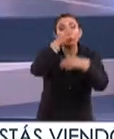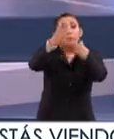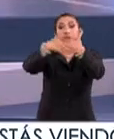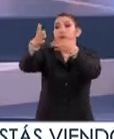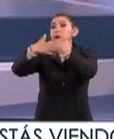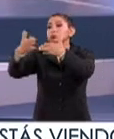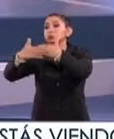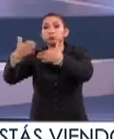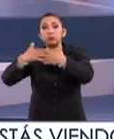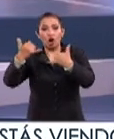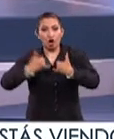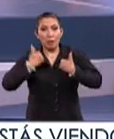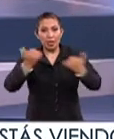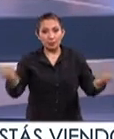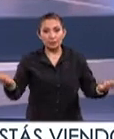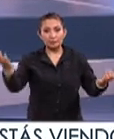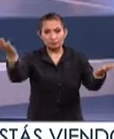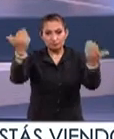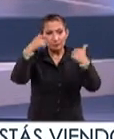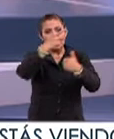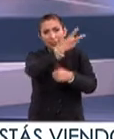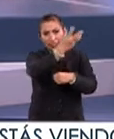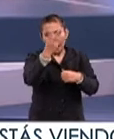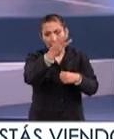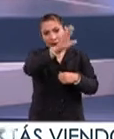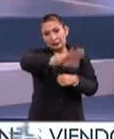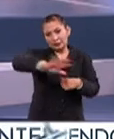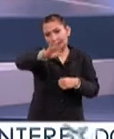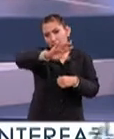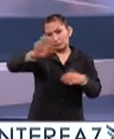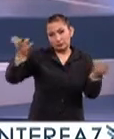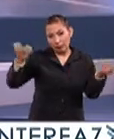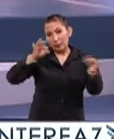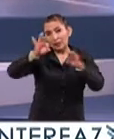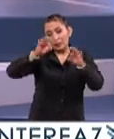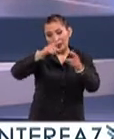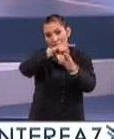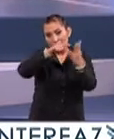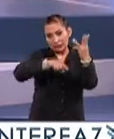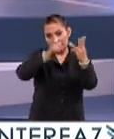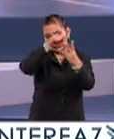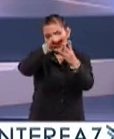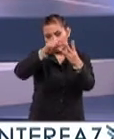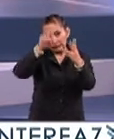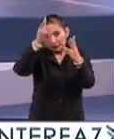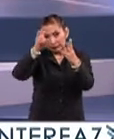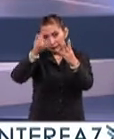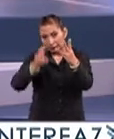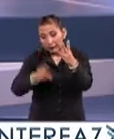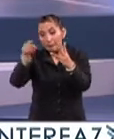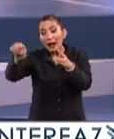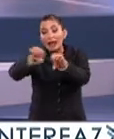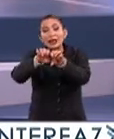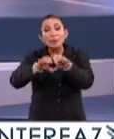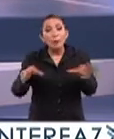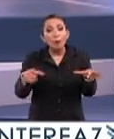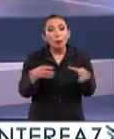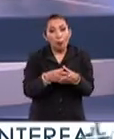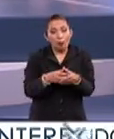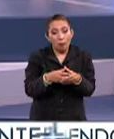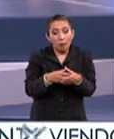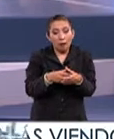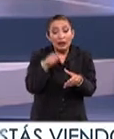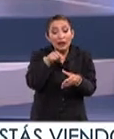convoca a jóvenes de esas 3 para trabajar en esas 3 categorías, para hacer un equipo y